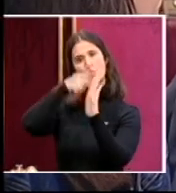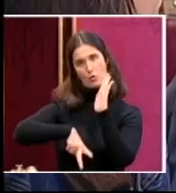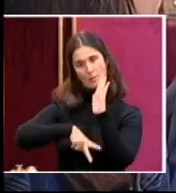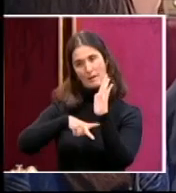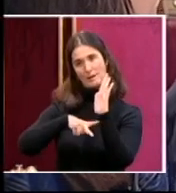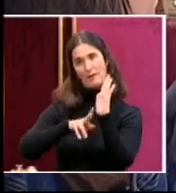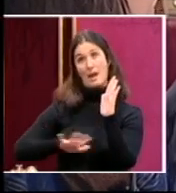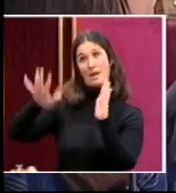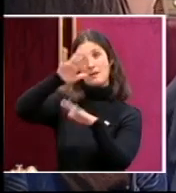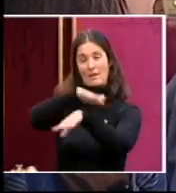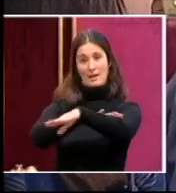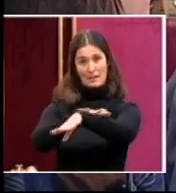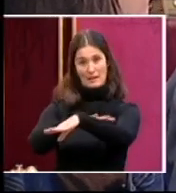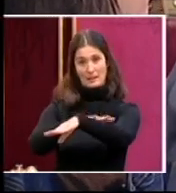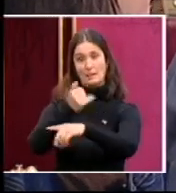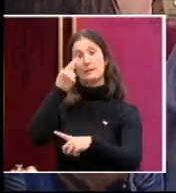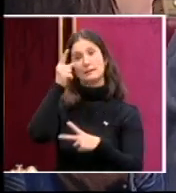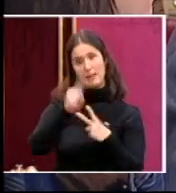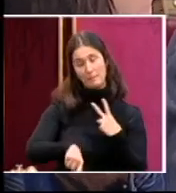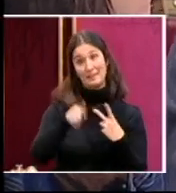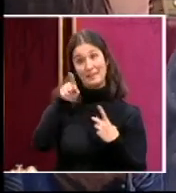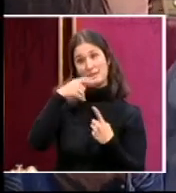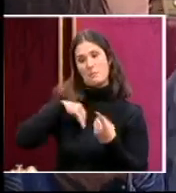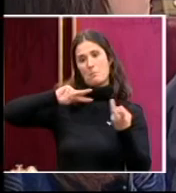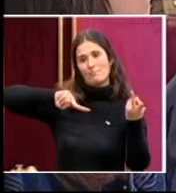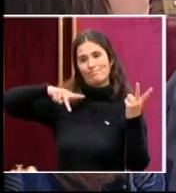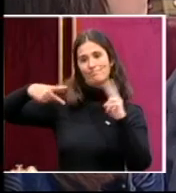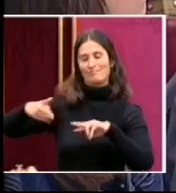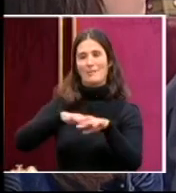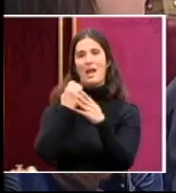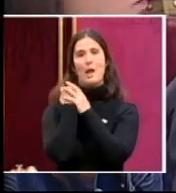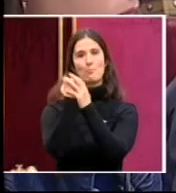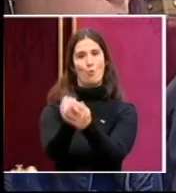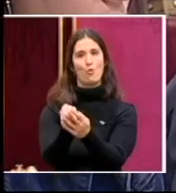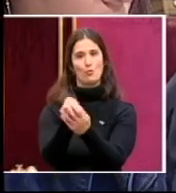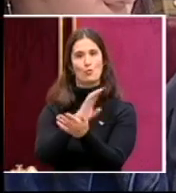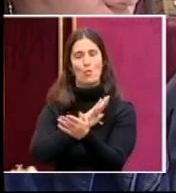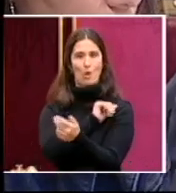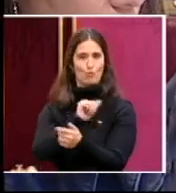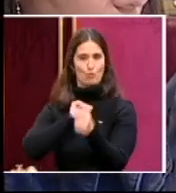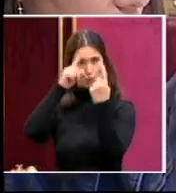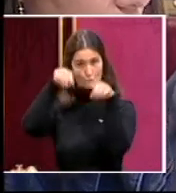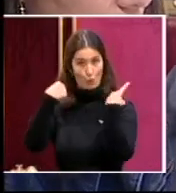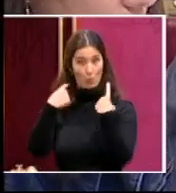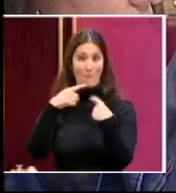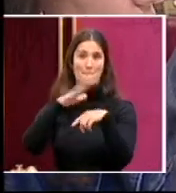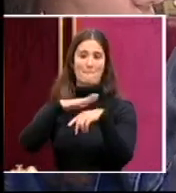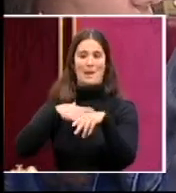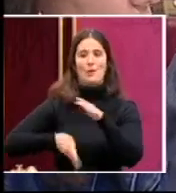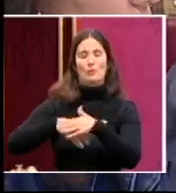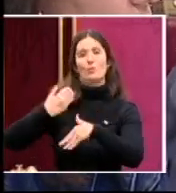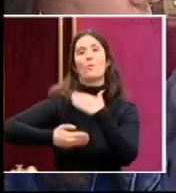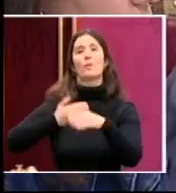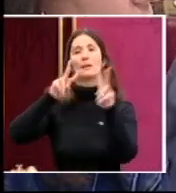a nivel estatal y también que eso se traduzca en apoyo a nivel autonómico, pues para poder avanzar